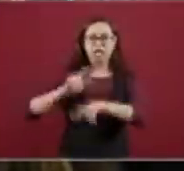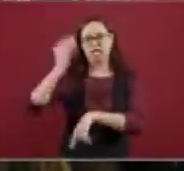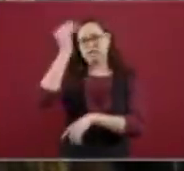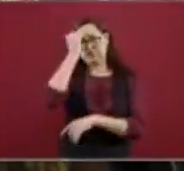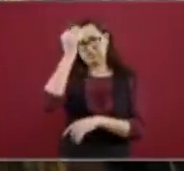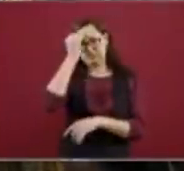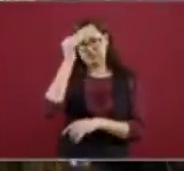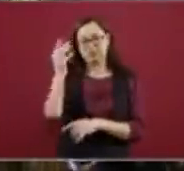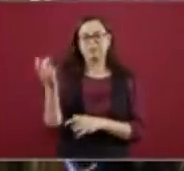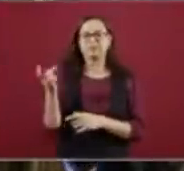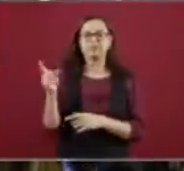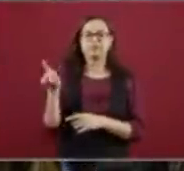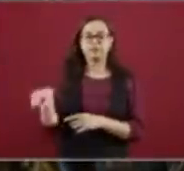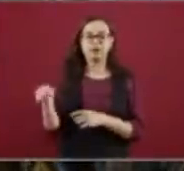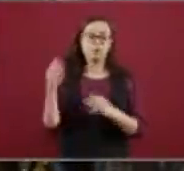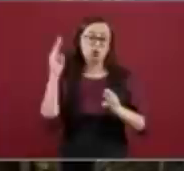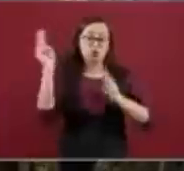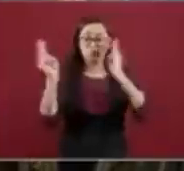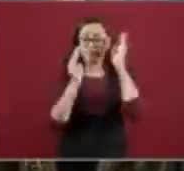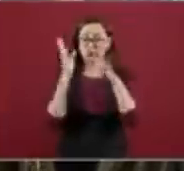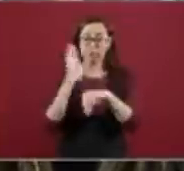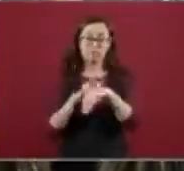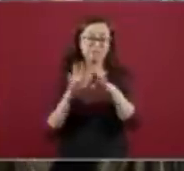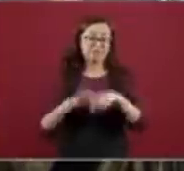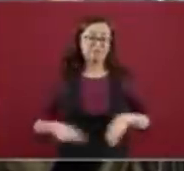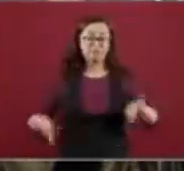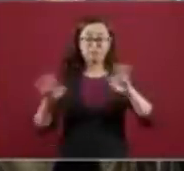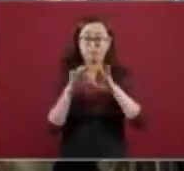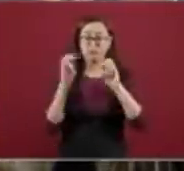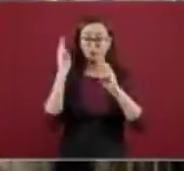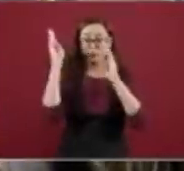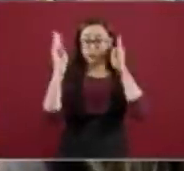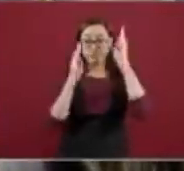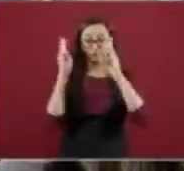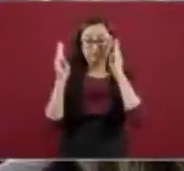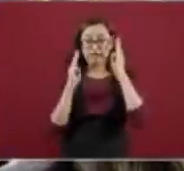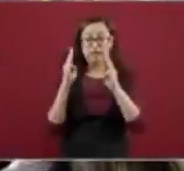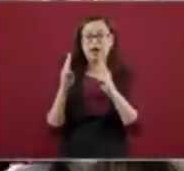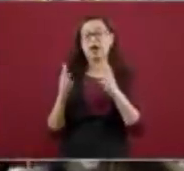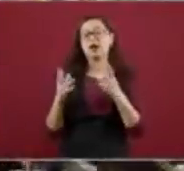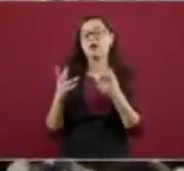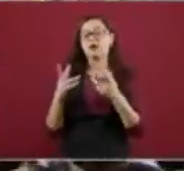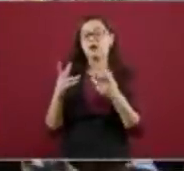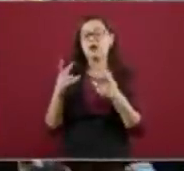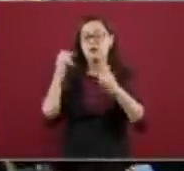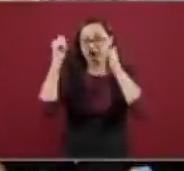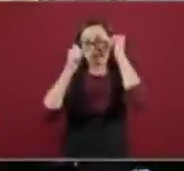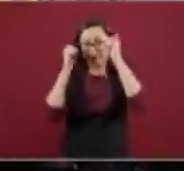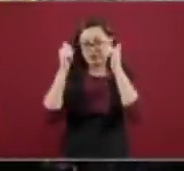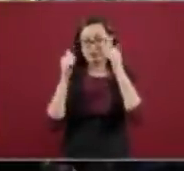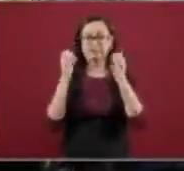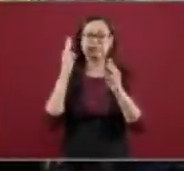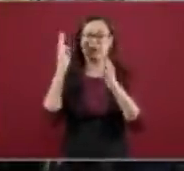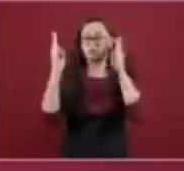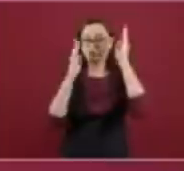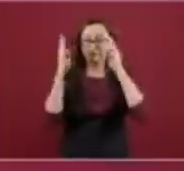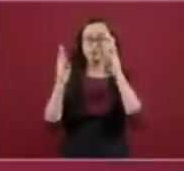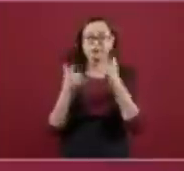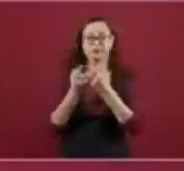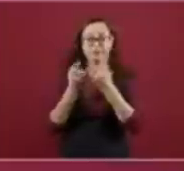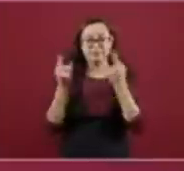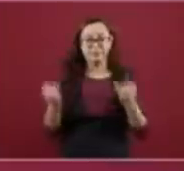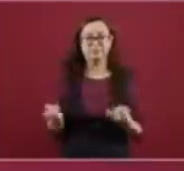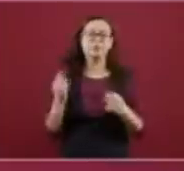museo, uno de los museos más importantes del mundo, que es el Museo Nacional de Antropología, el Museo Nacional de Historia, el Museo de